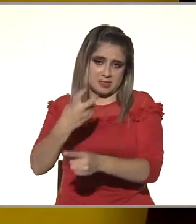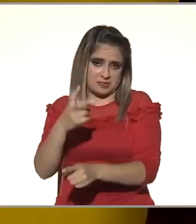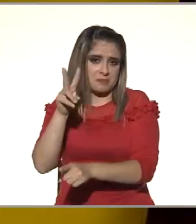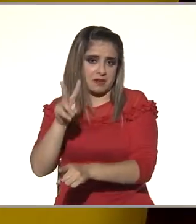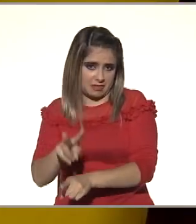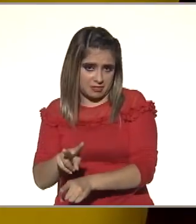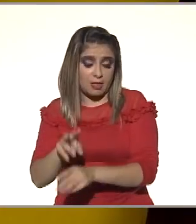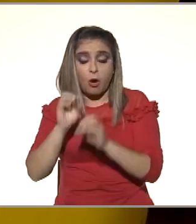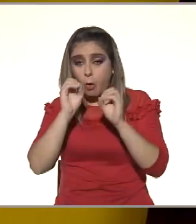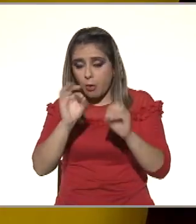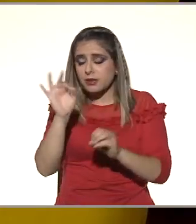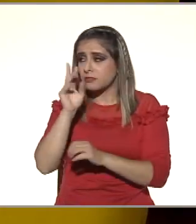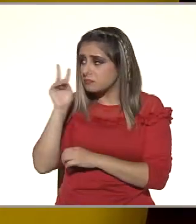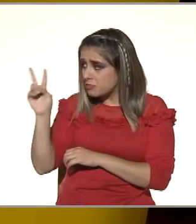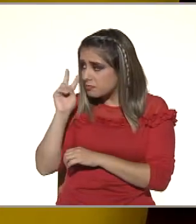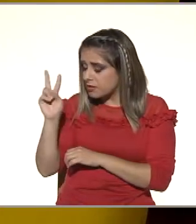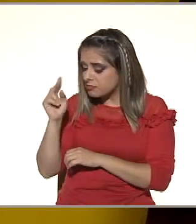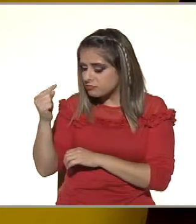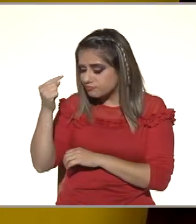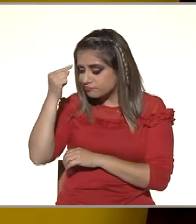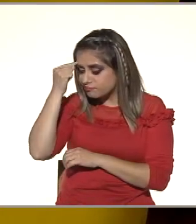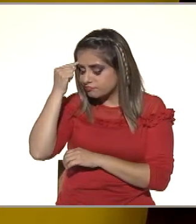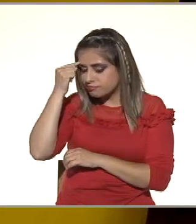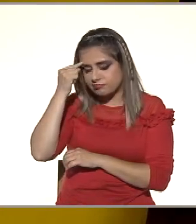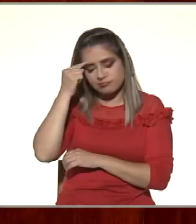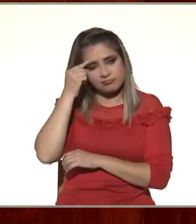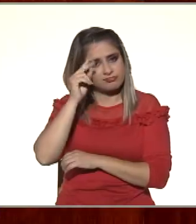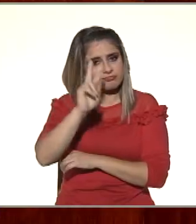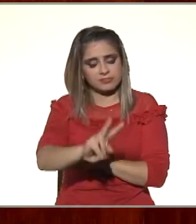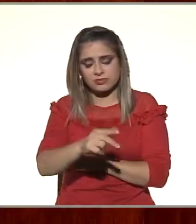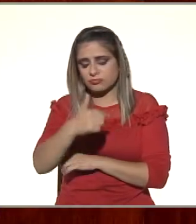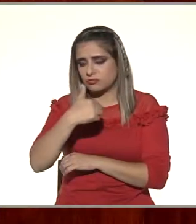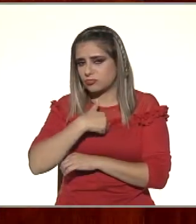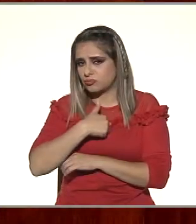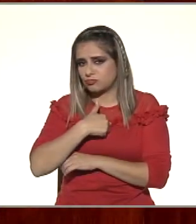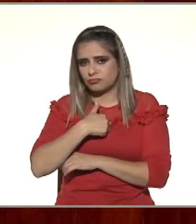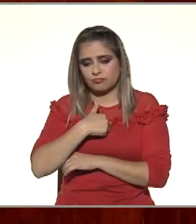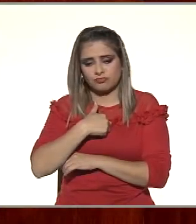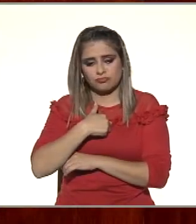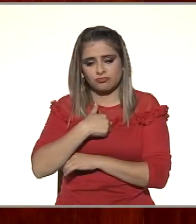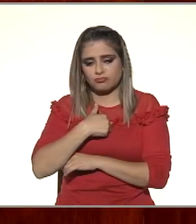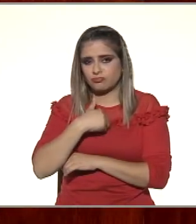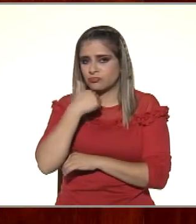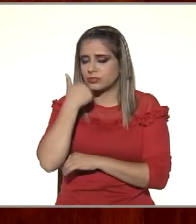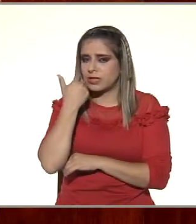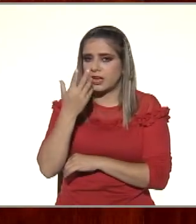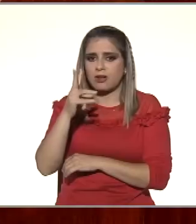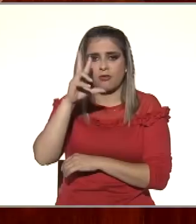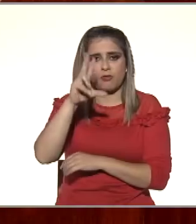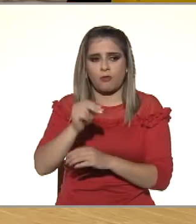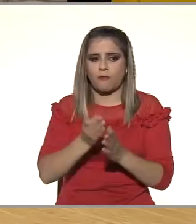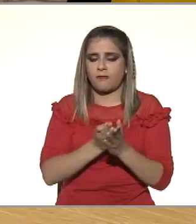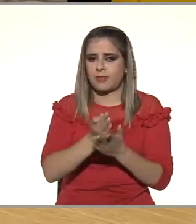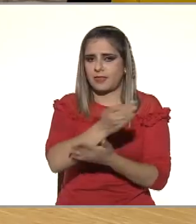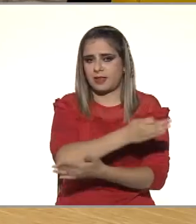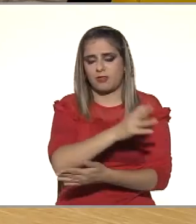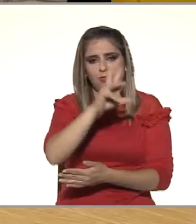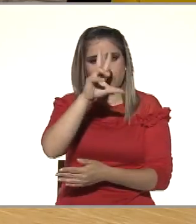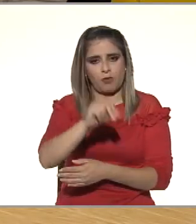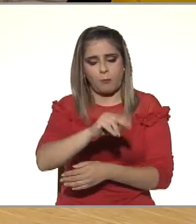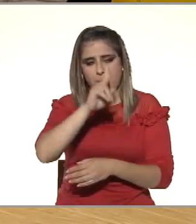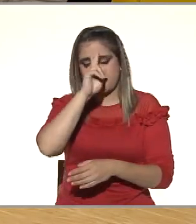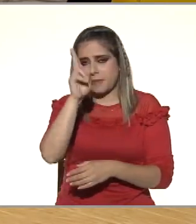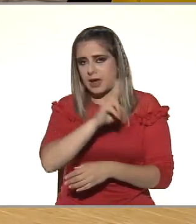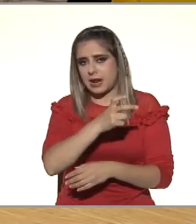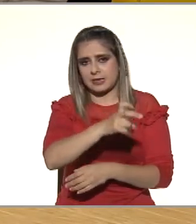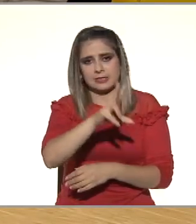¿Real? O se van al extremo opuesto y lo peor que les puede suceder en su vida es la infidelidad. Okay. Pero sí